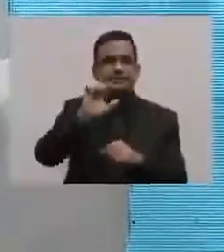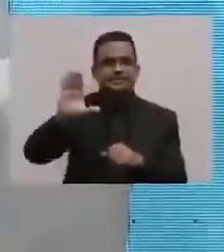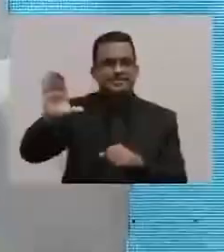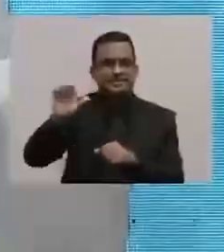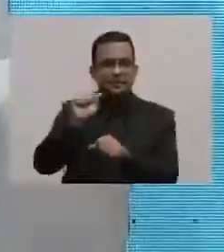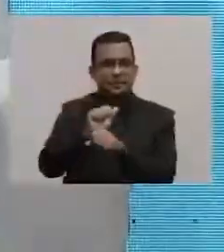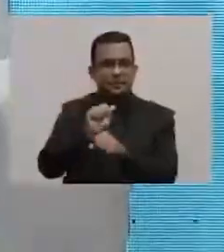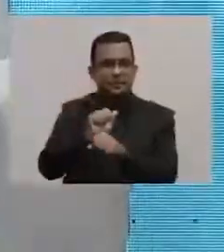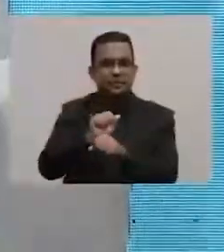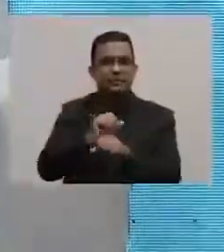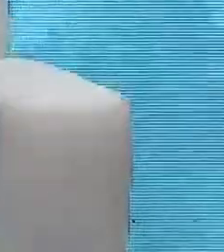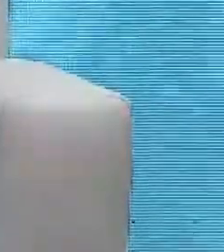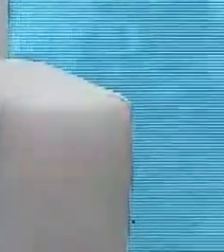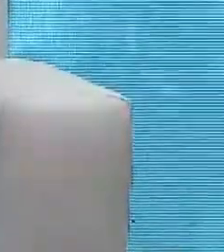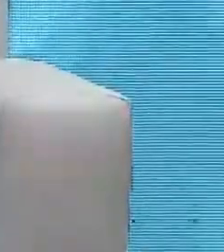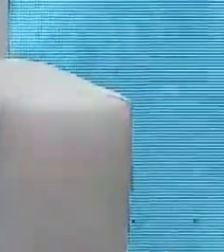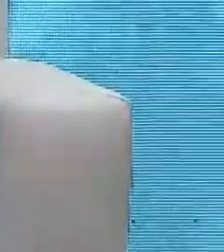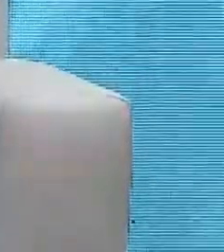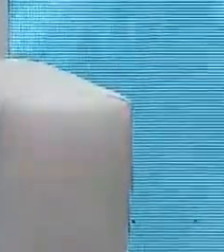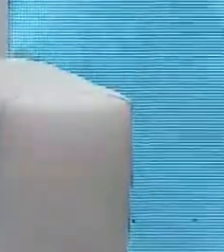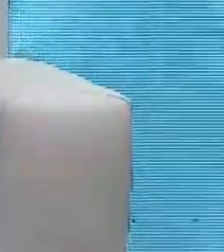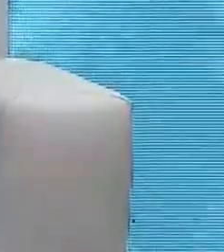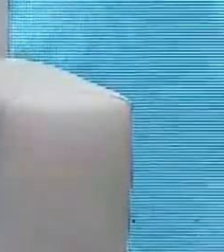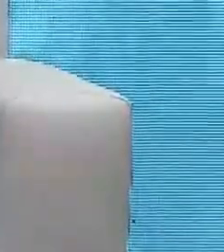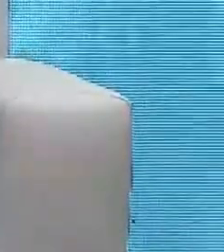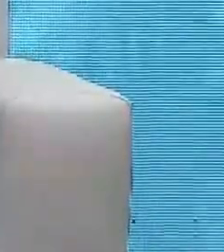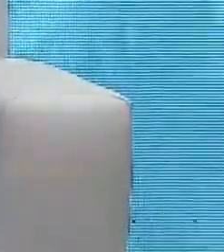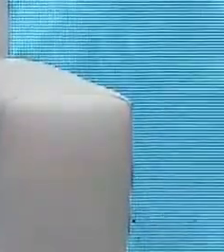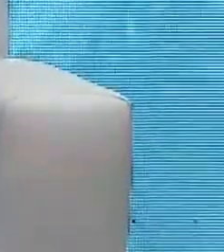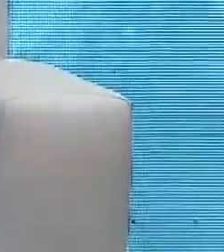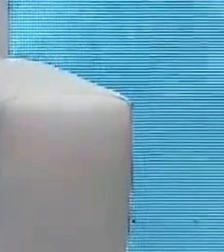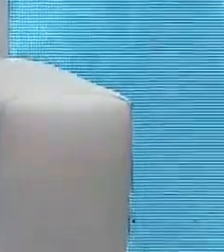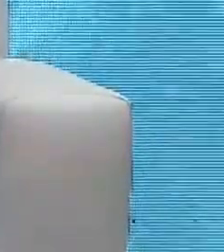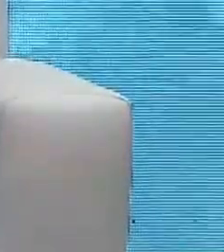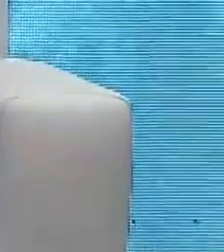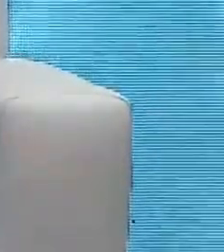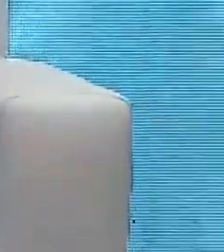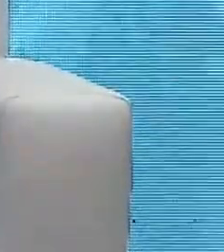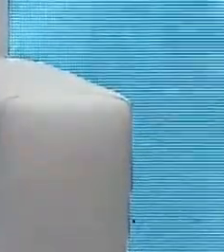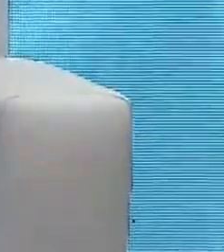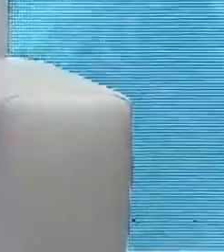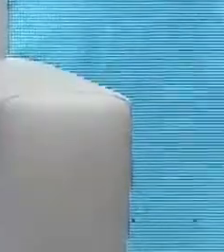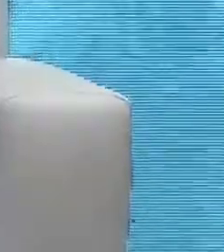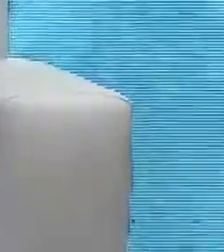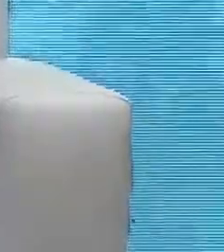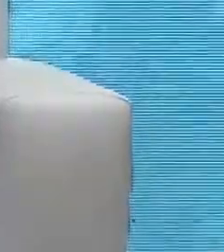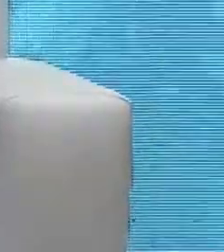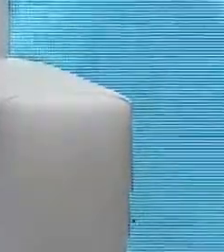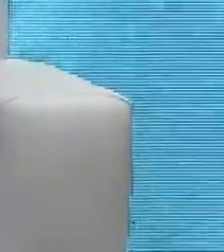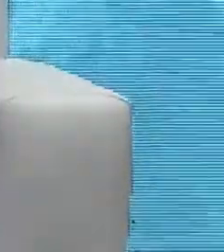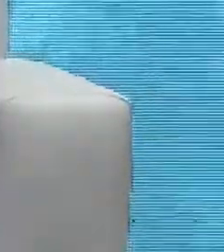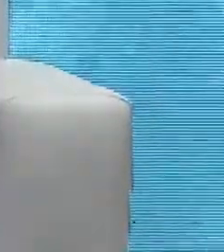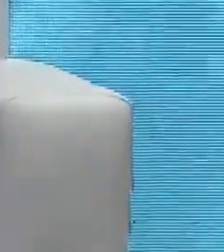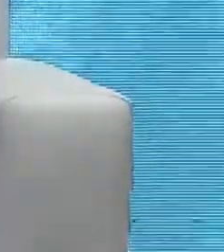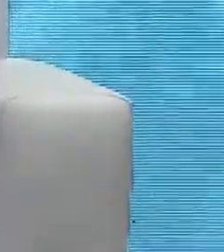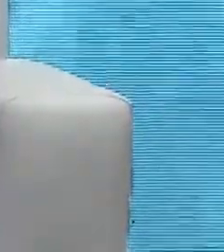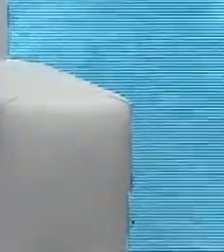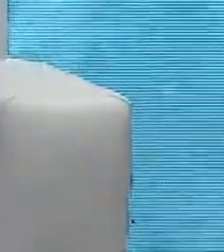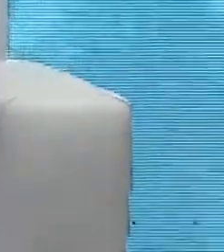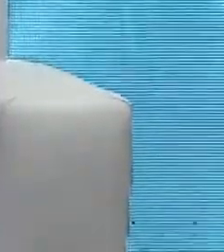Electoral. ¿Hasta qué punto estaríamos preparados frente al rumor avieso, frente a